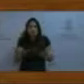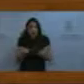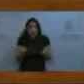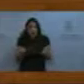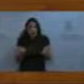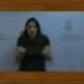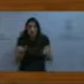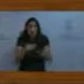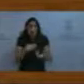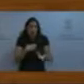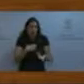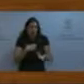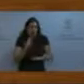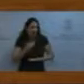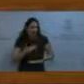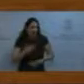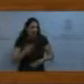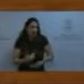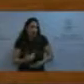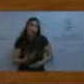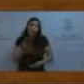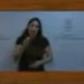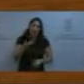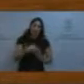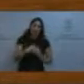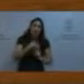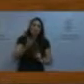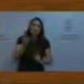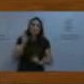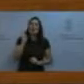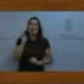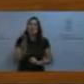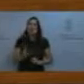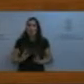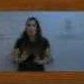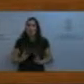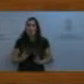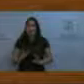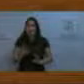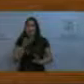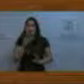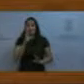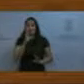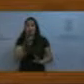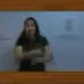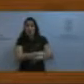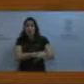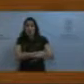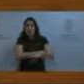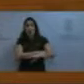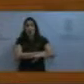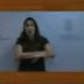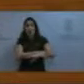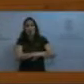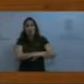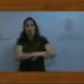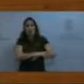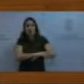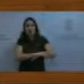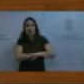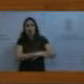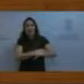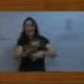Pero es que, además, hay una circunstancia peor, ¿no?, que es la absoluta indefinición por parte del Gobierno sobre qué va a